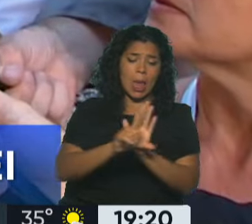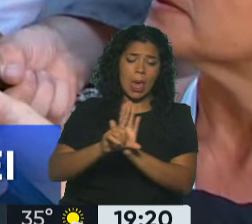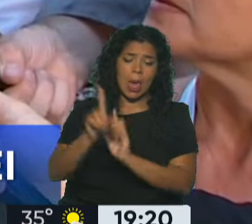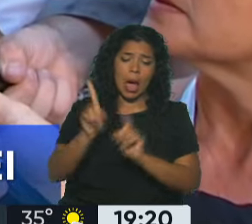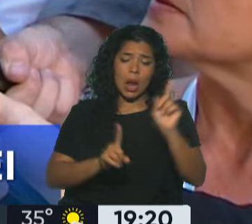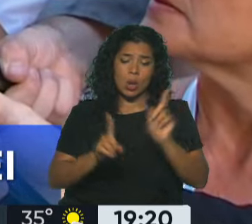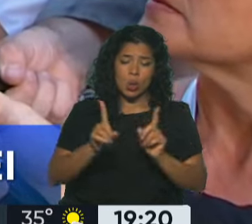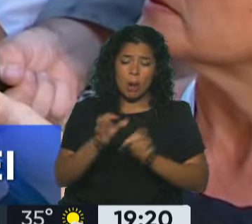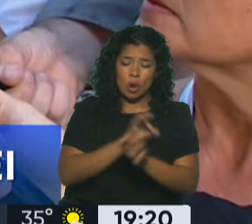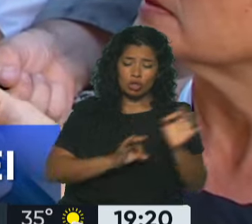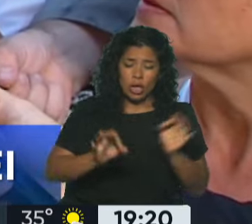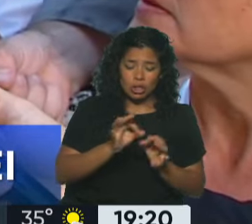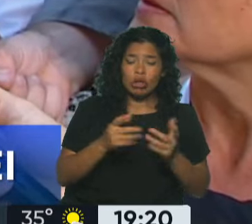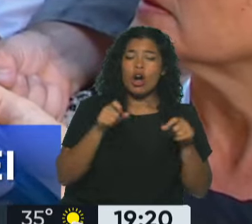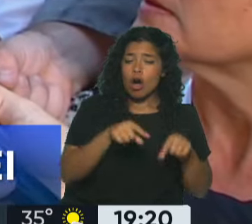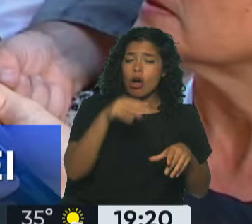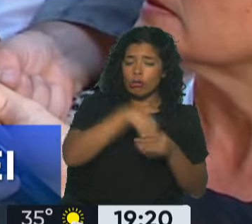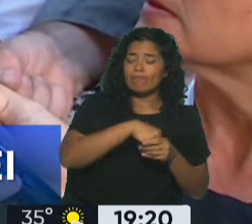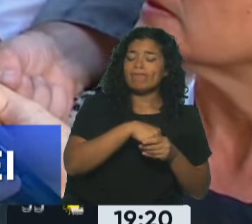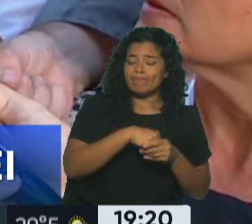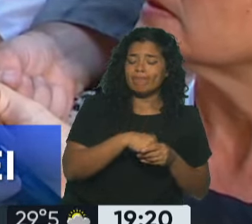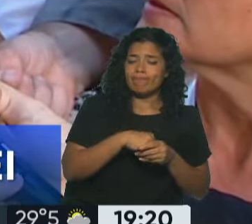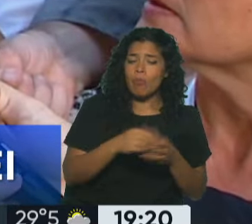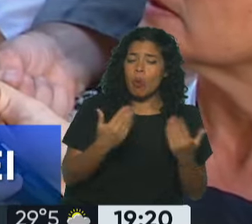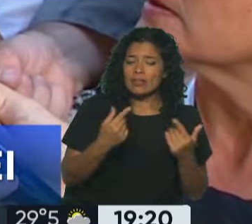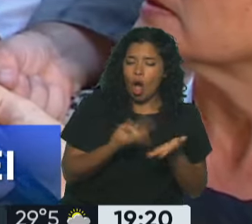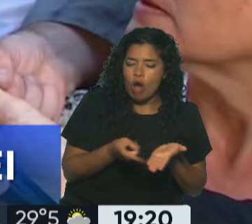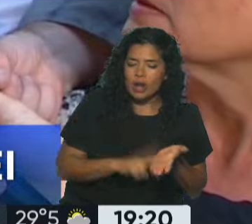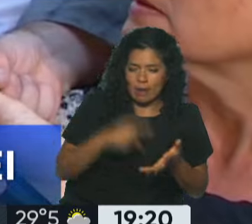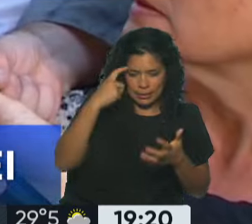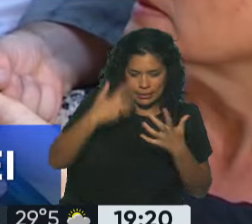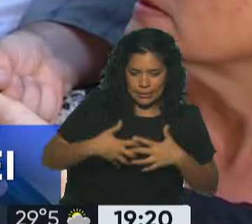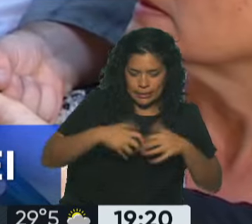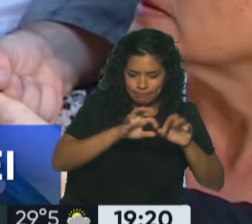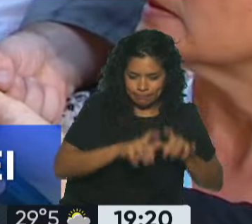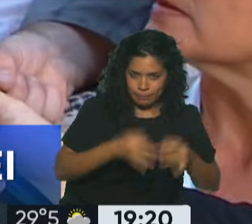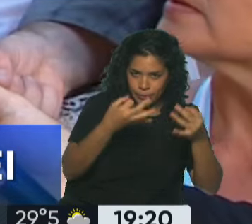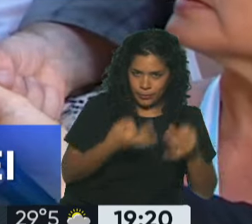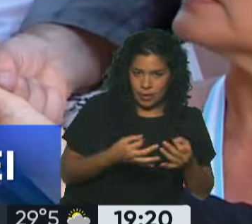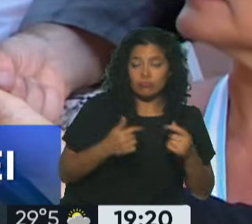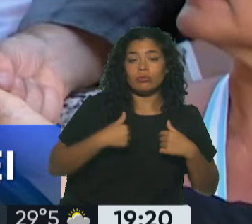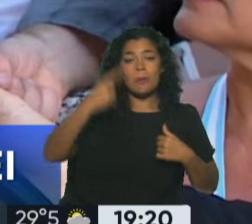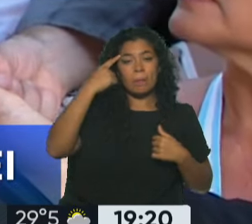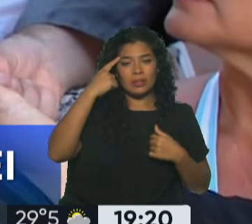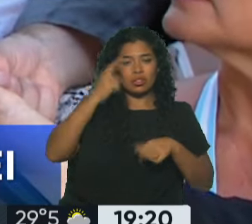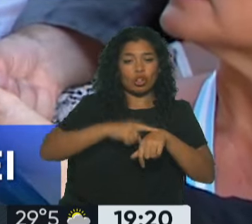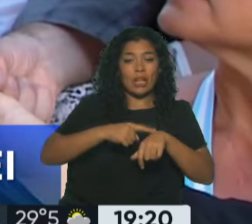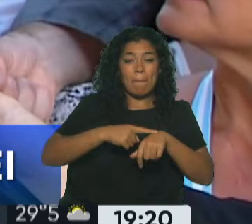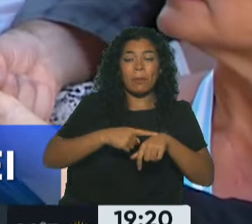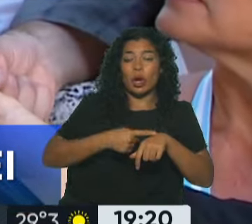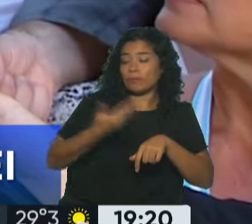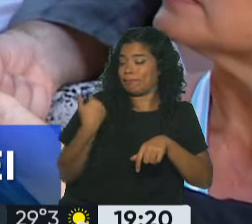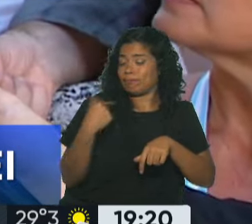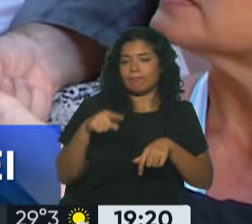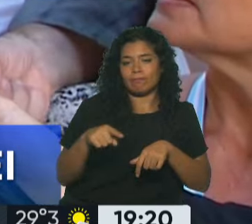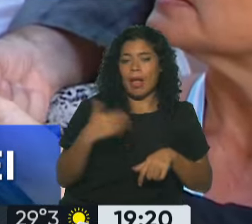muy importante. Yo creo que ahí perdió la Argentina unos tiempos muy buenos en no haber sancionado esa ley. Así